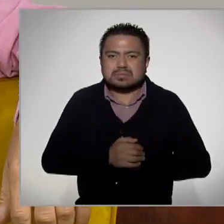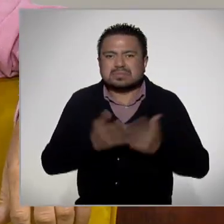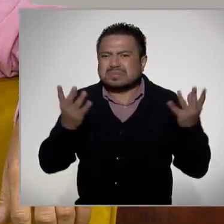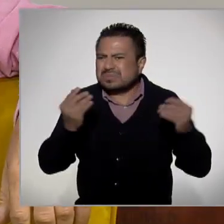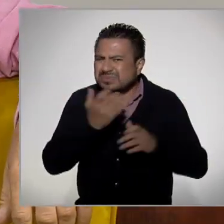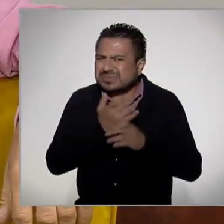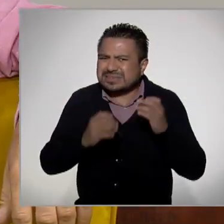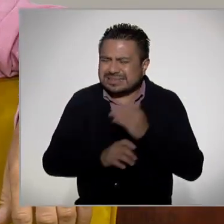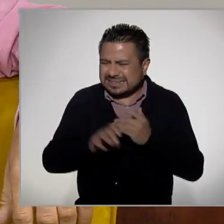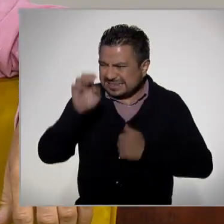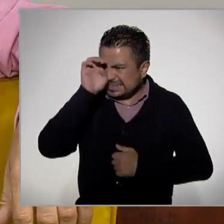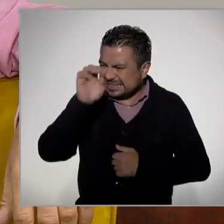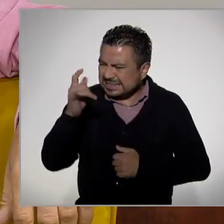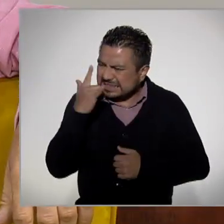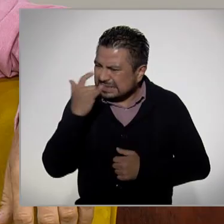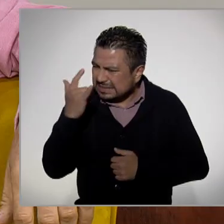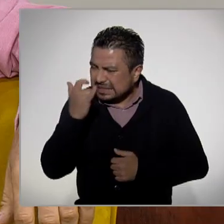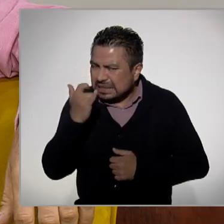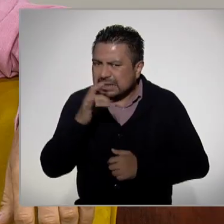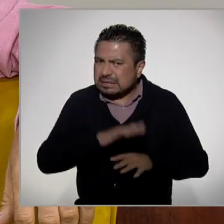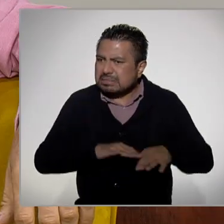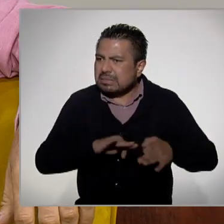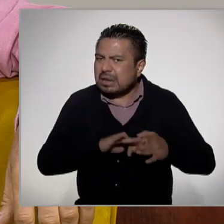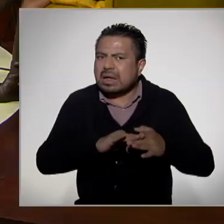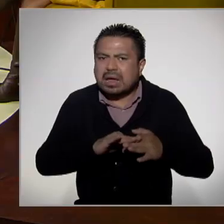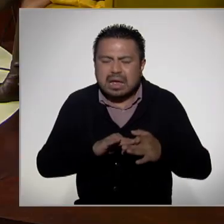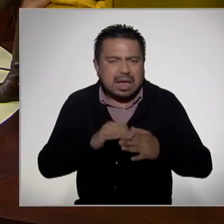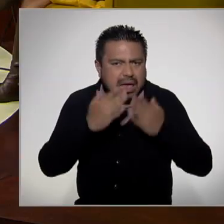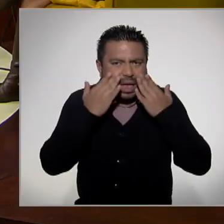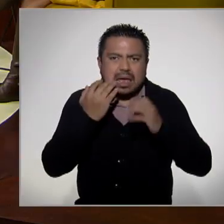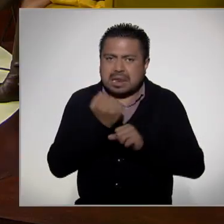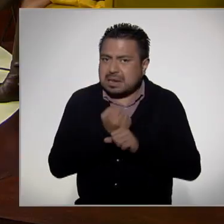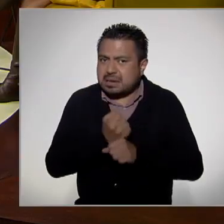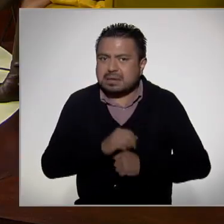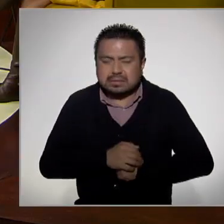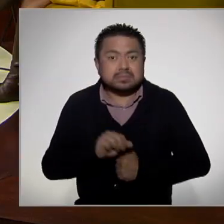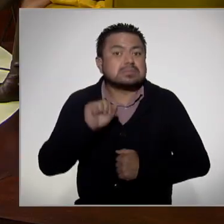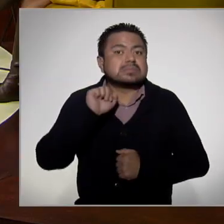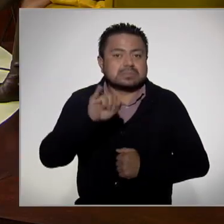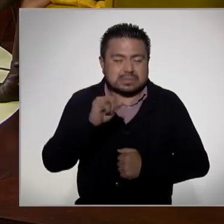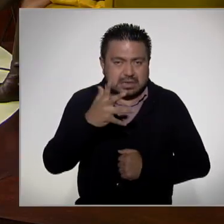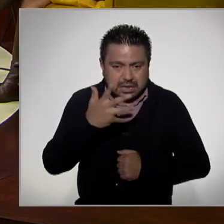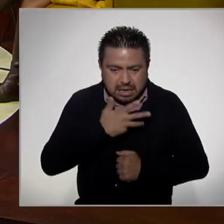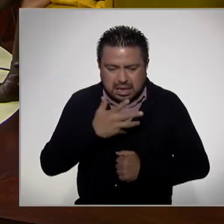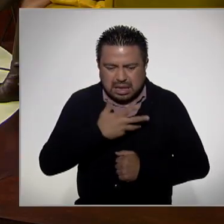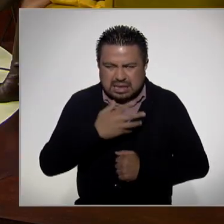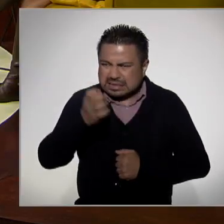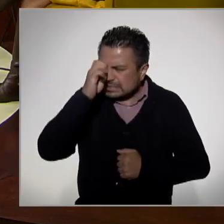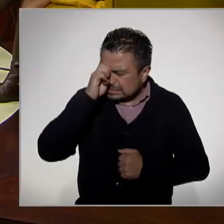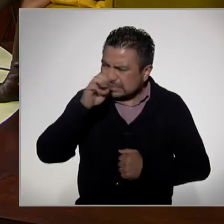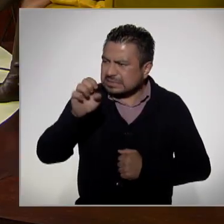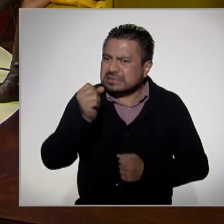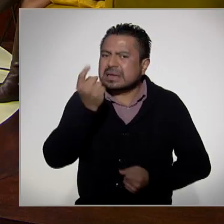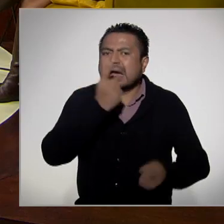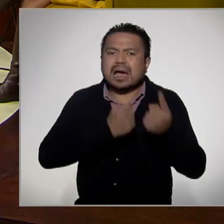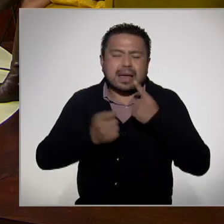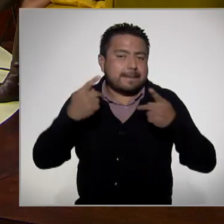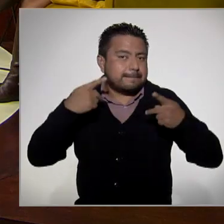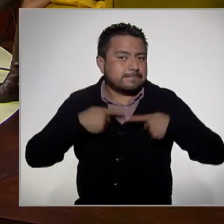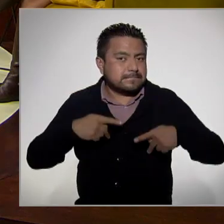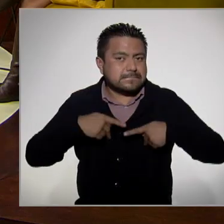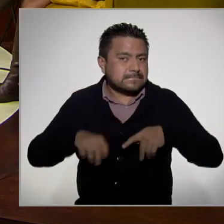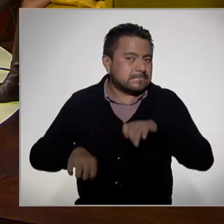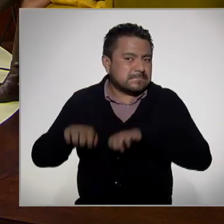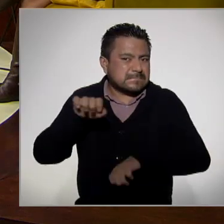extrañas o raras o poco frecuentes de anemia sin causas extrañas en adultos